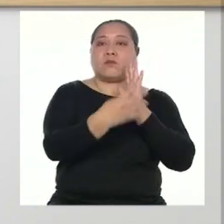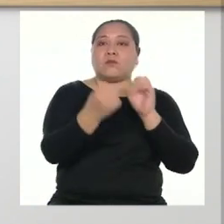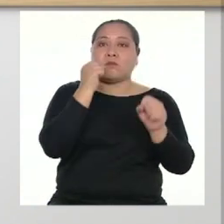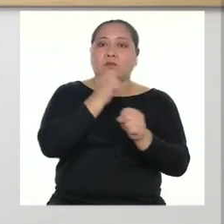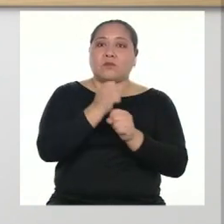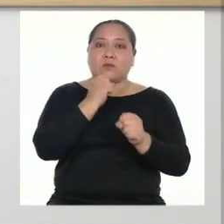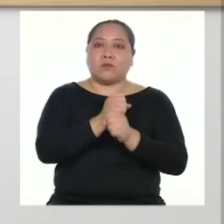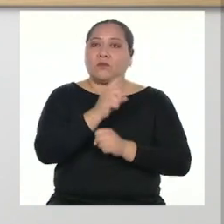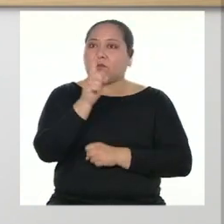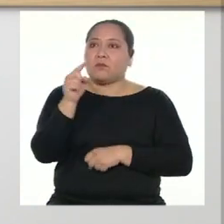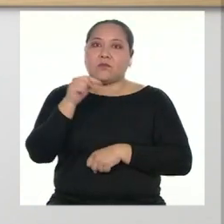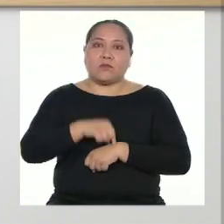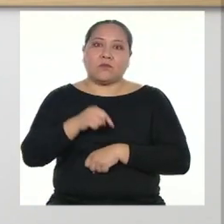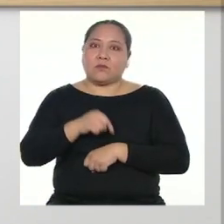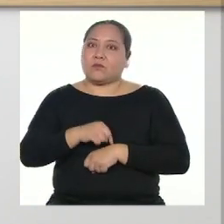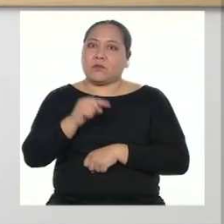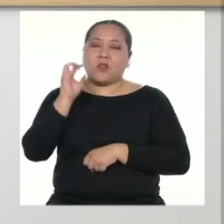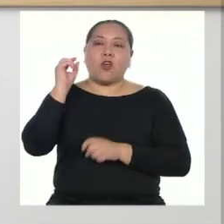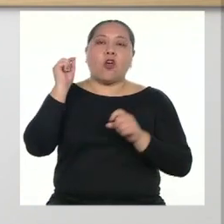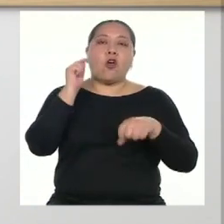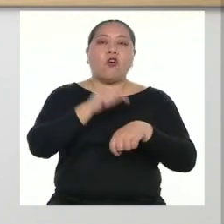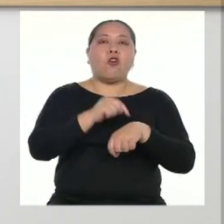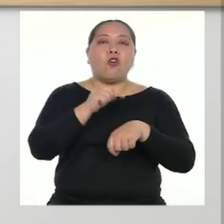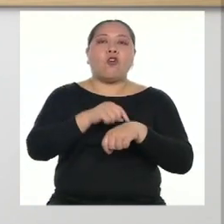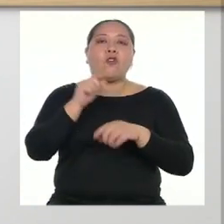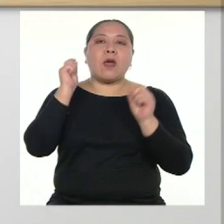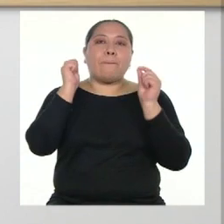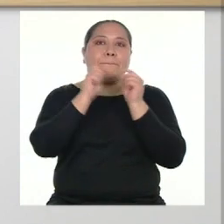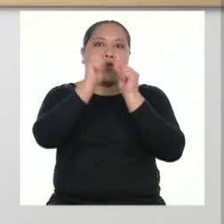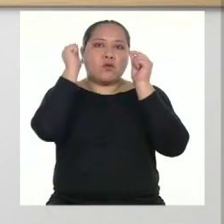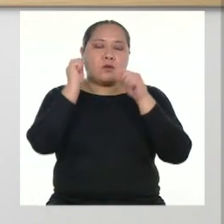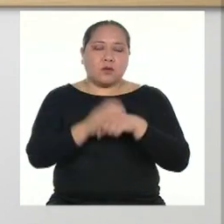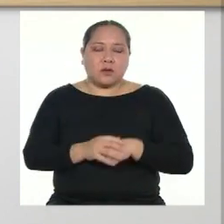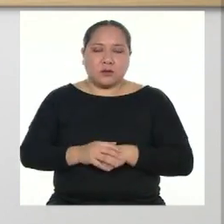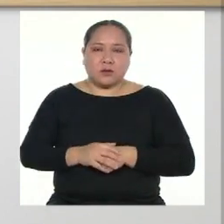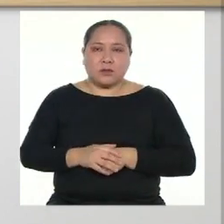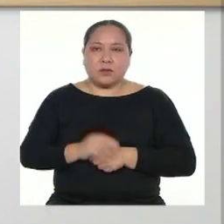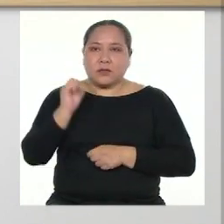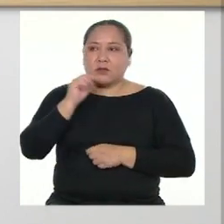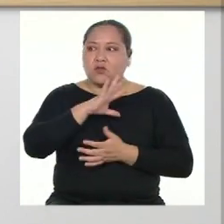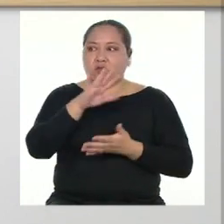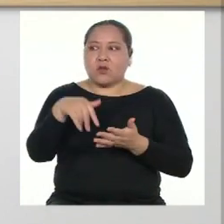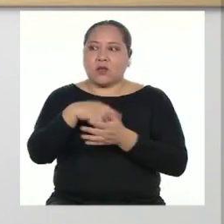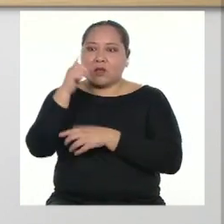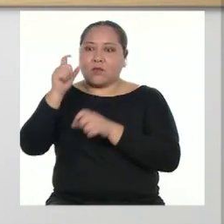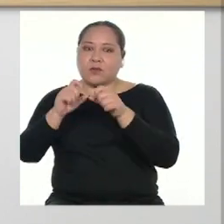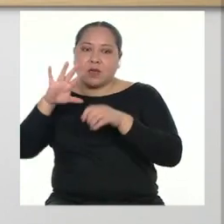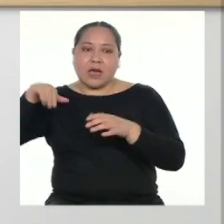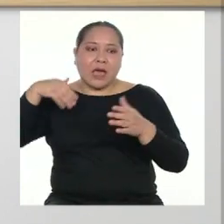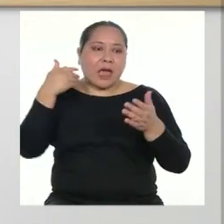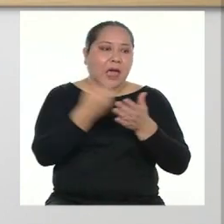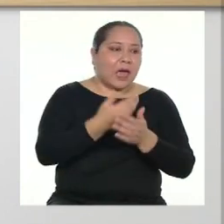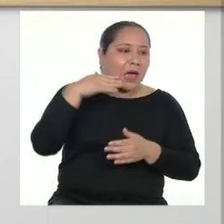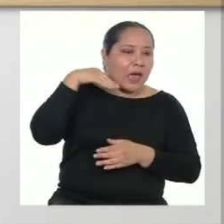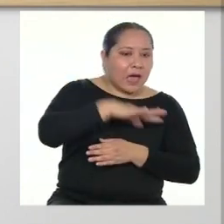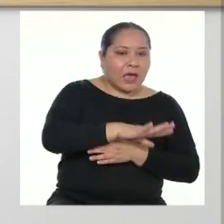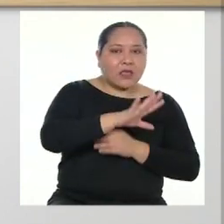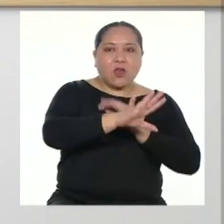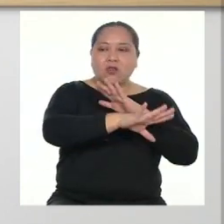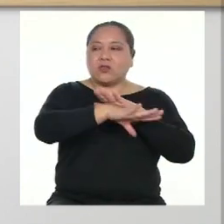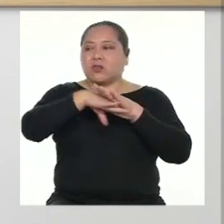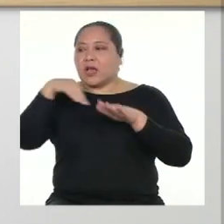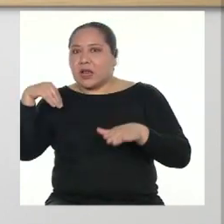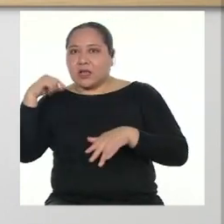existan las famosas horas punta, en la que toda la gente que llega y se va del trabajo a sus